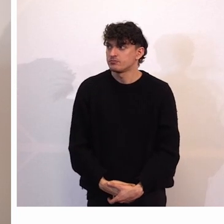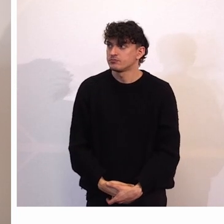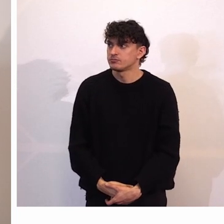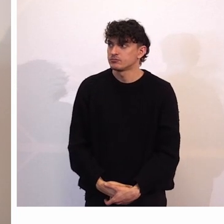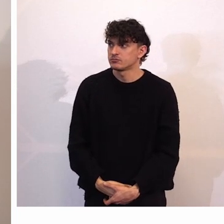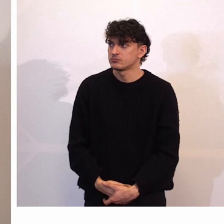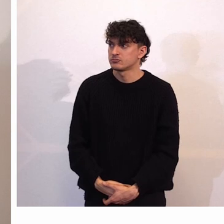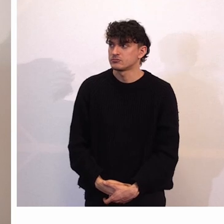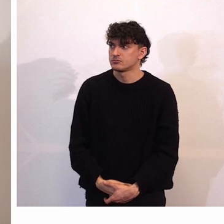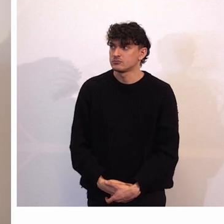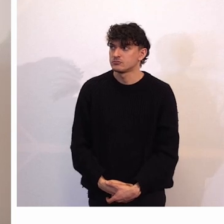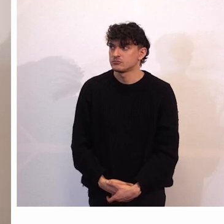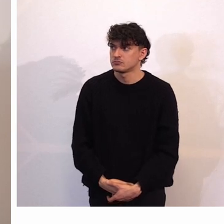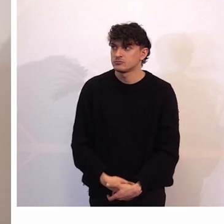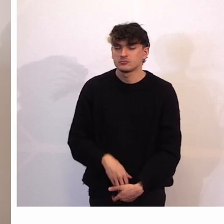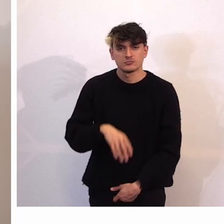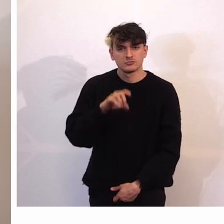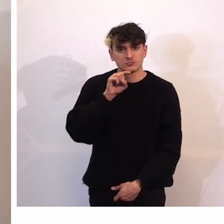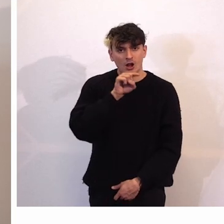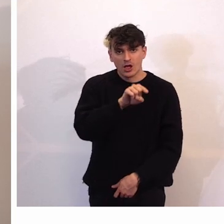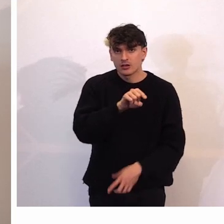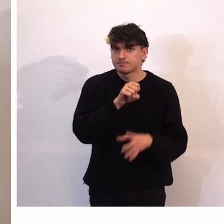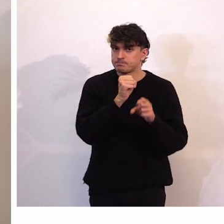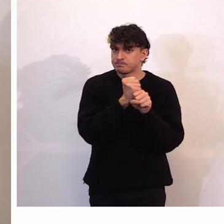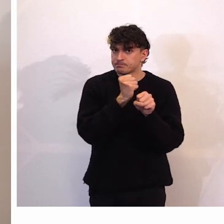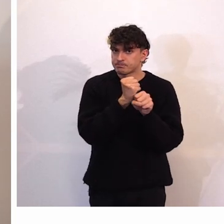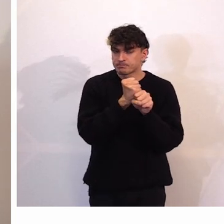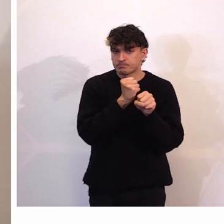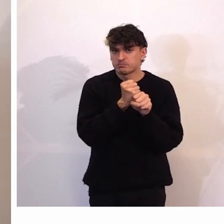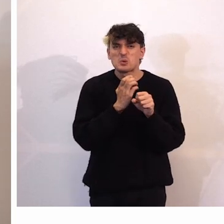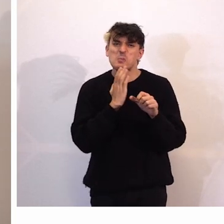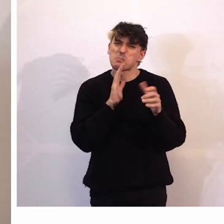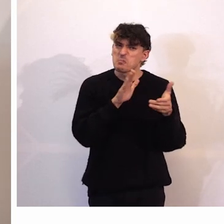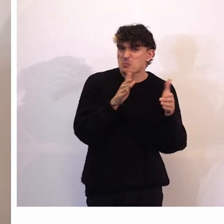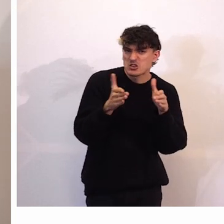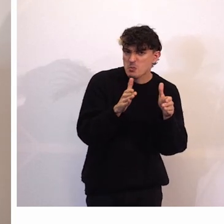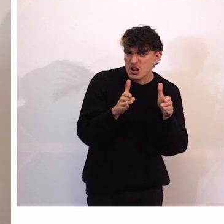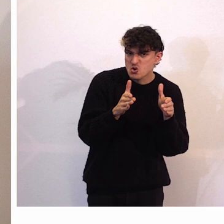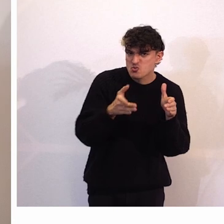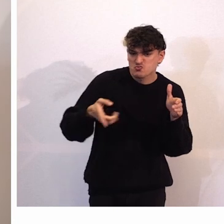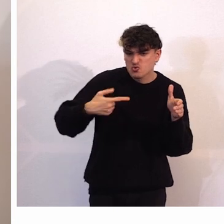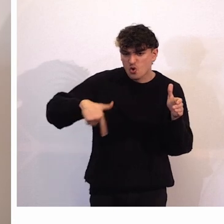Y allí están trabajando, creo que más o menos en la misma línea